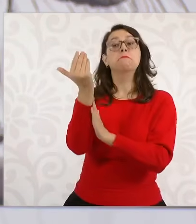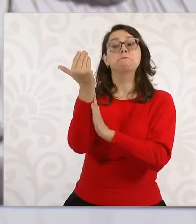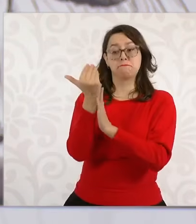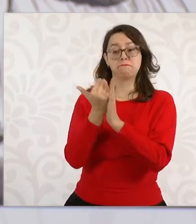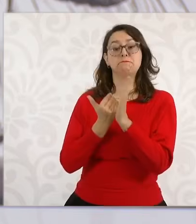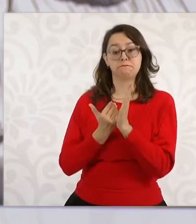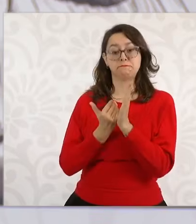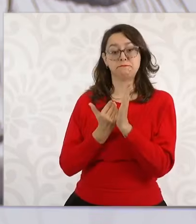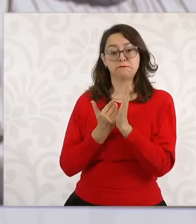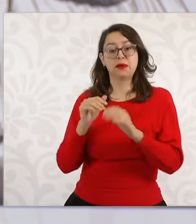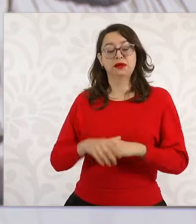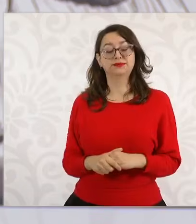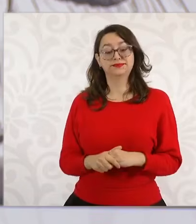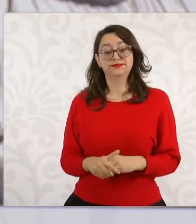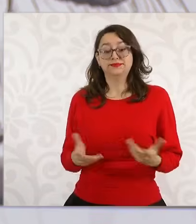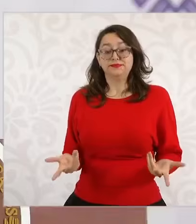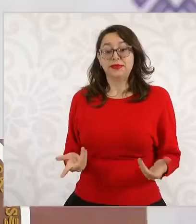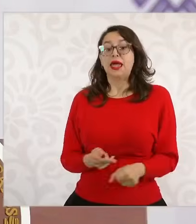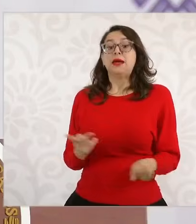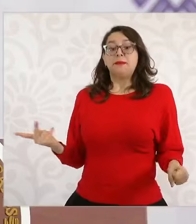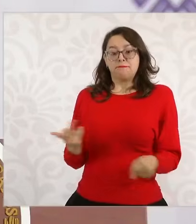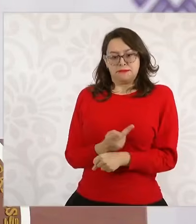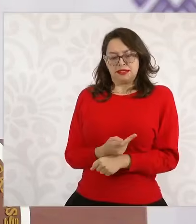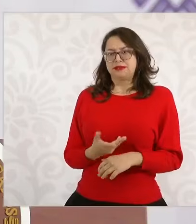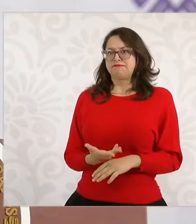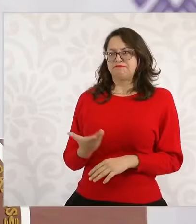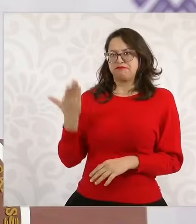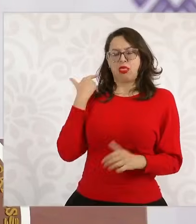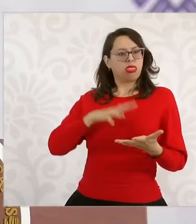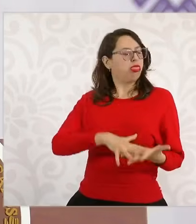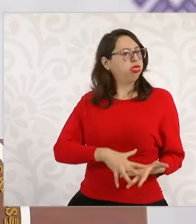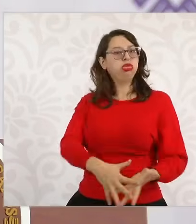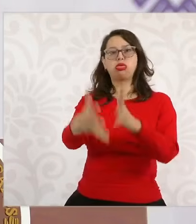que desató esta violencia?